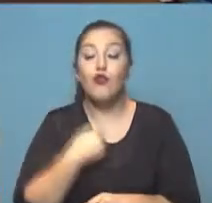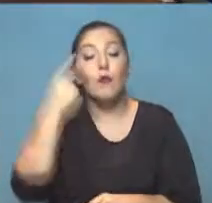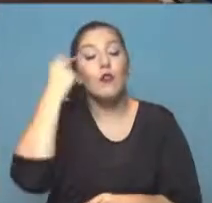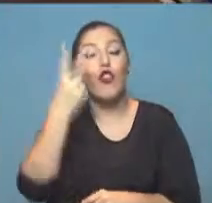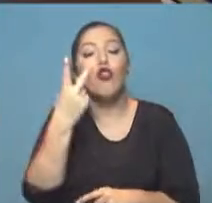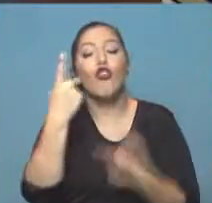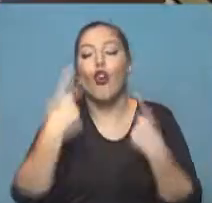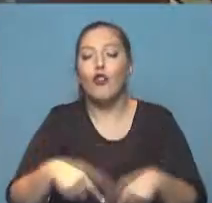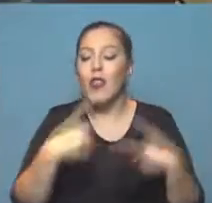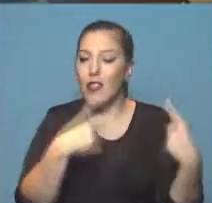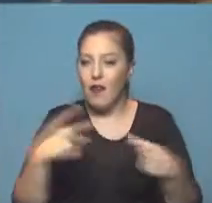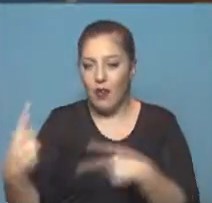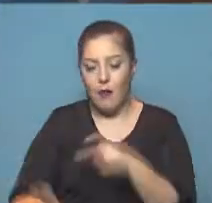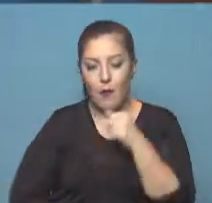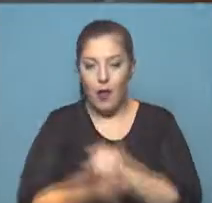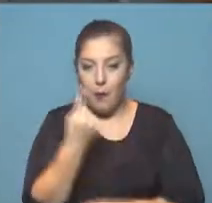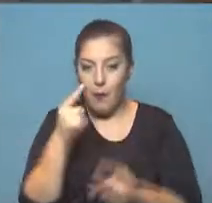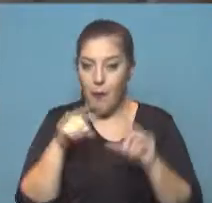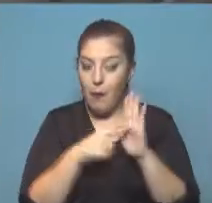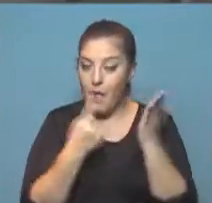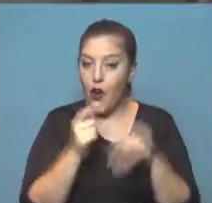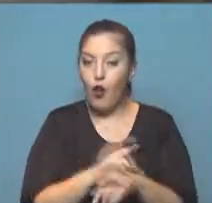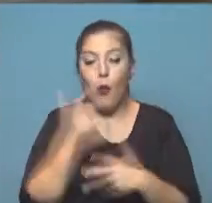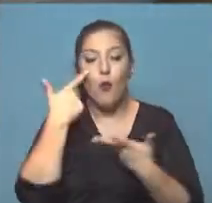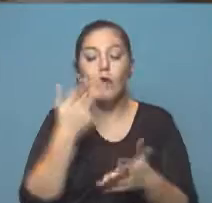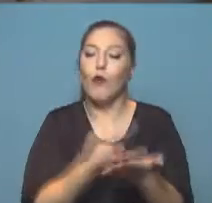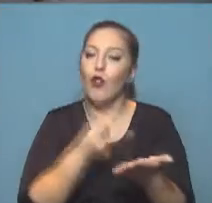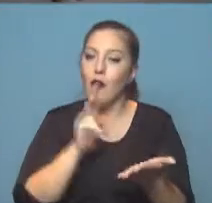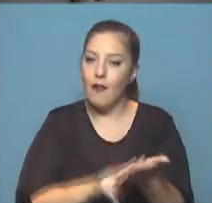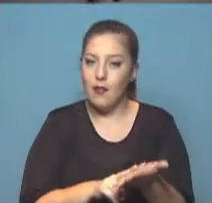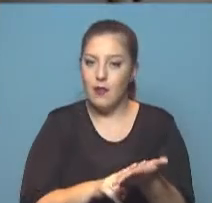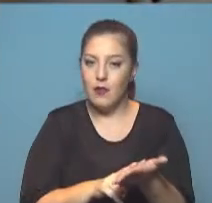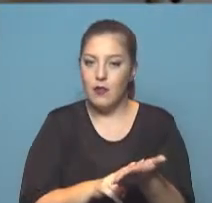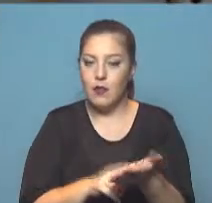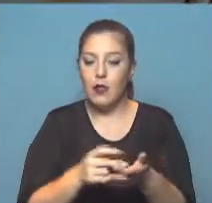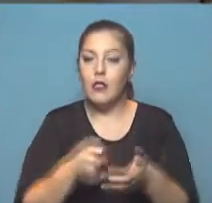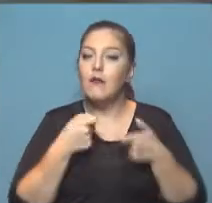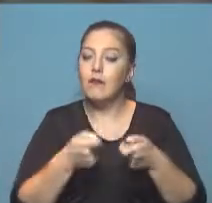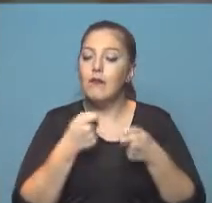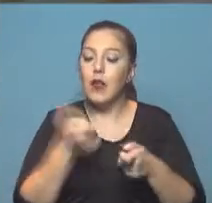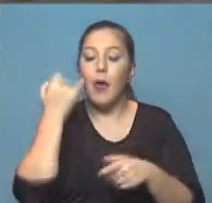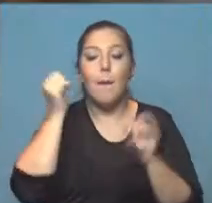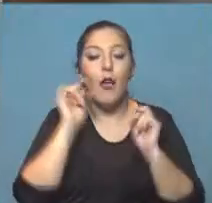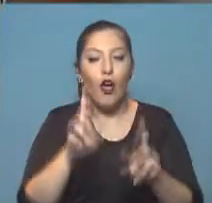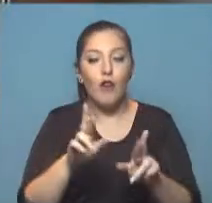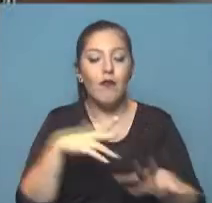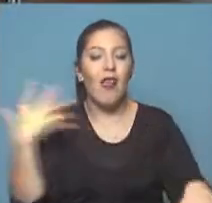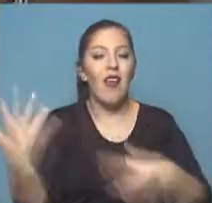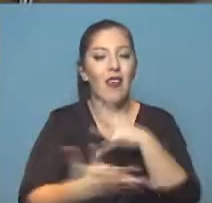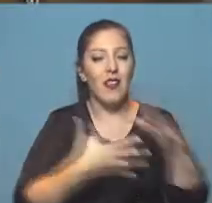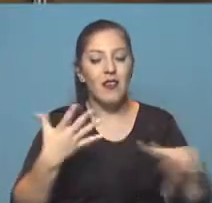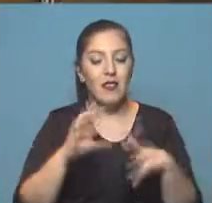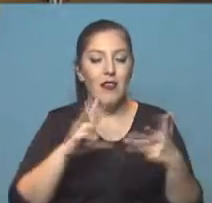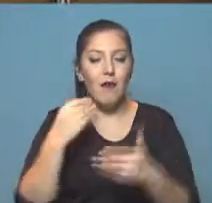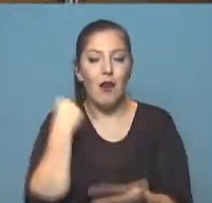2 elementos distintos. El primero es que refleja una vez más la persistente y cada vez más profunda crisis del sistema